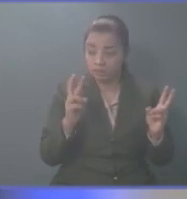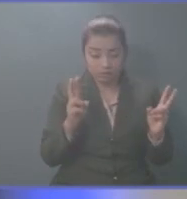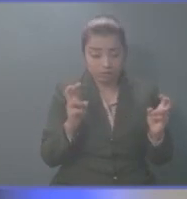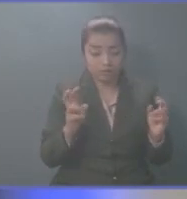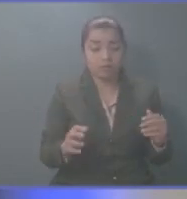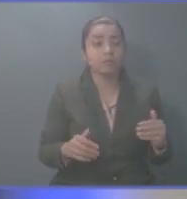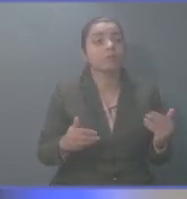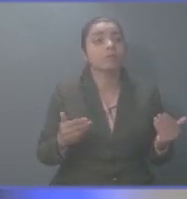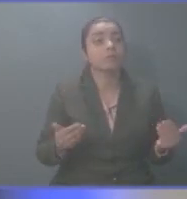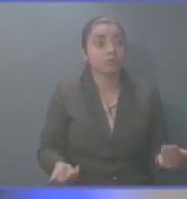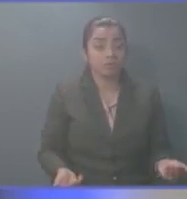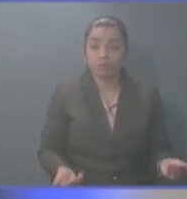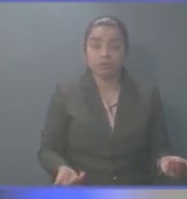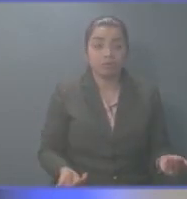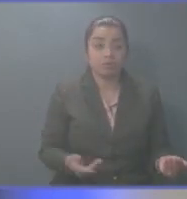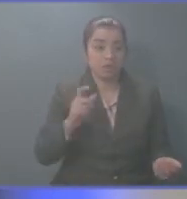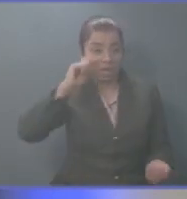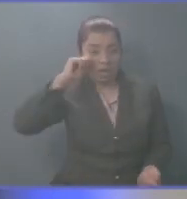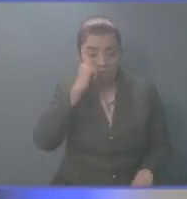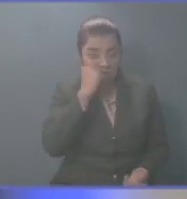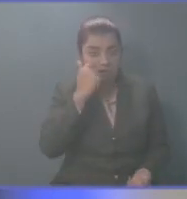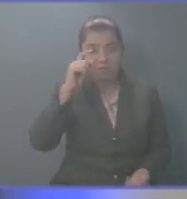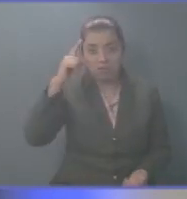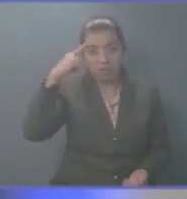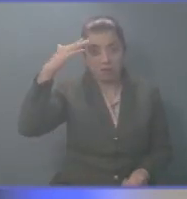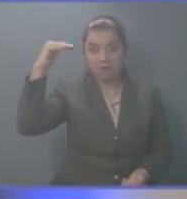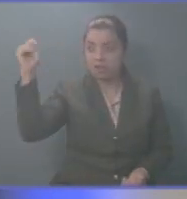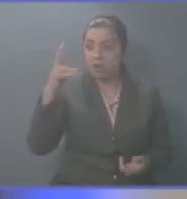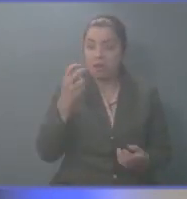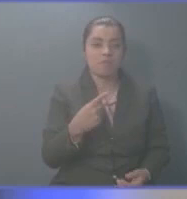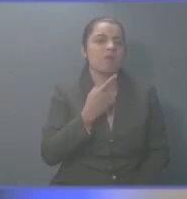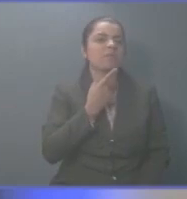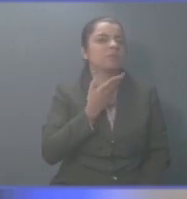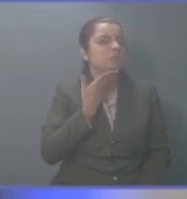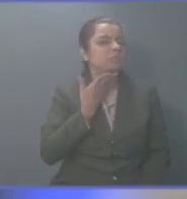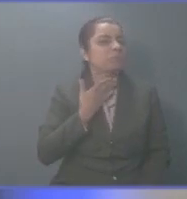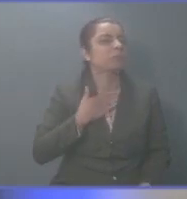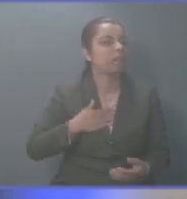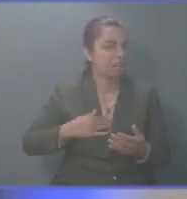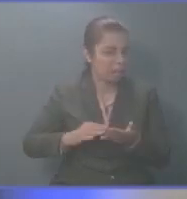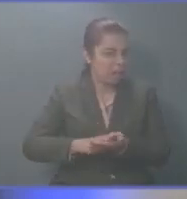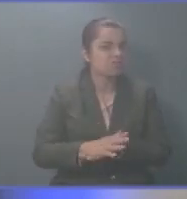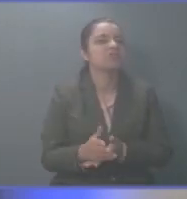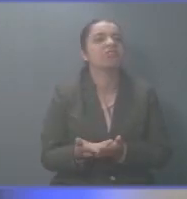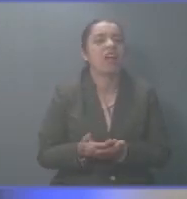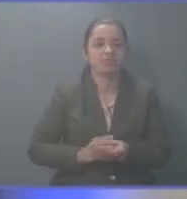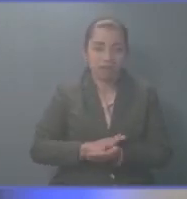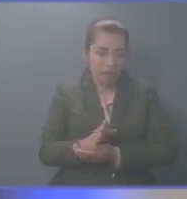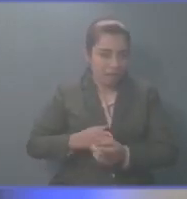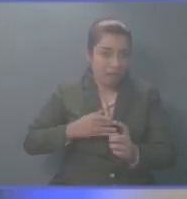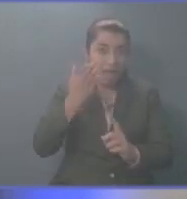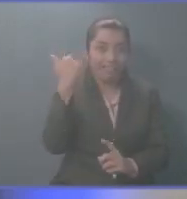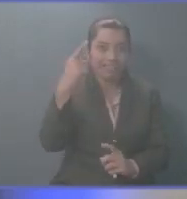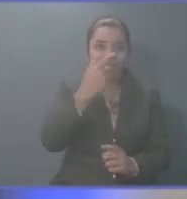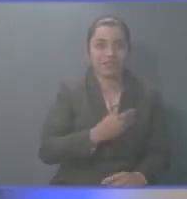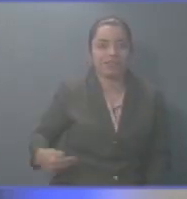interpelación por un capricho político, o por una vendetta o por una venganza a lo que el presidente de la República hizo el 9 de